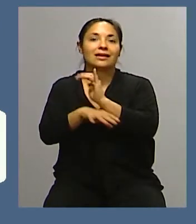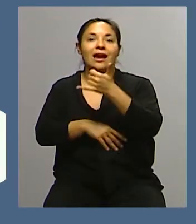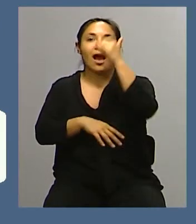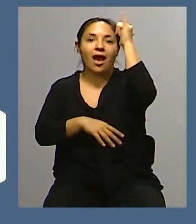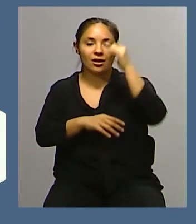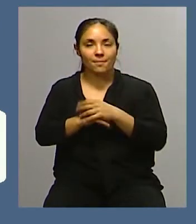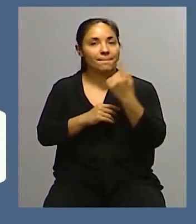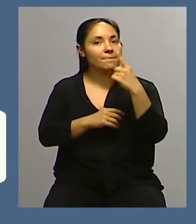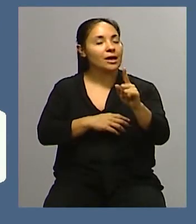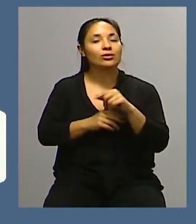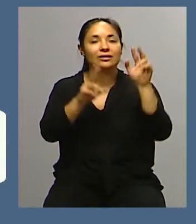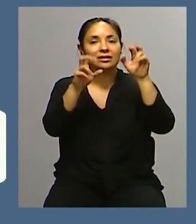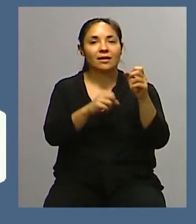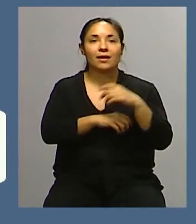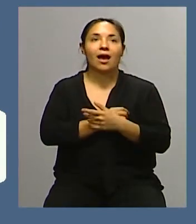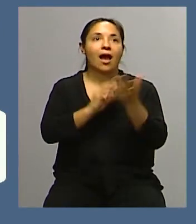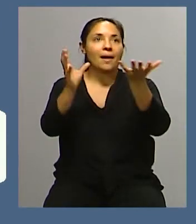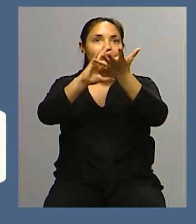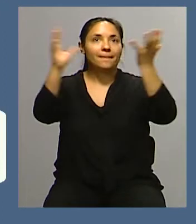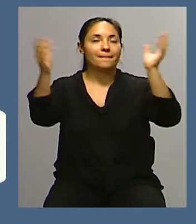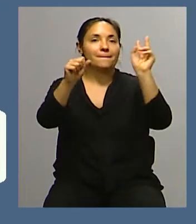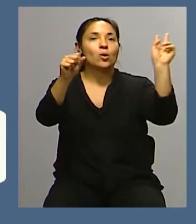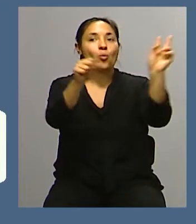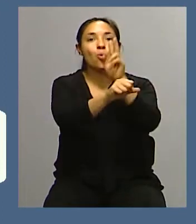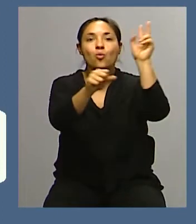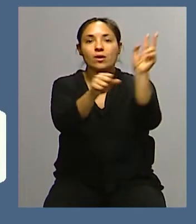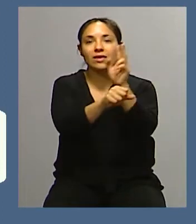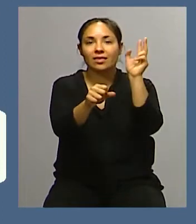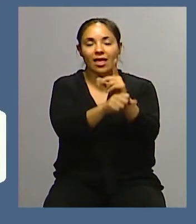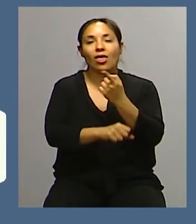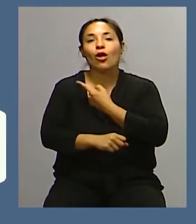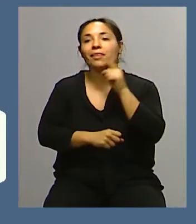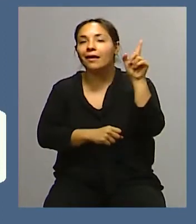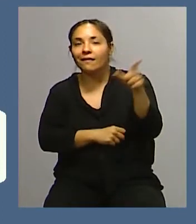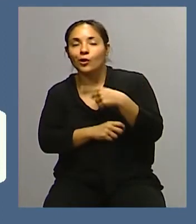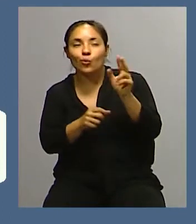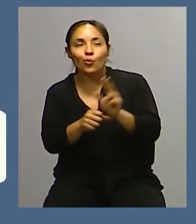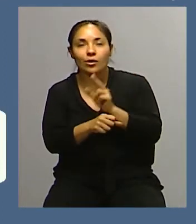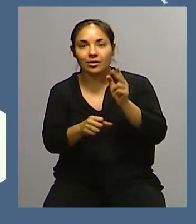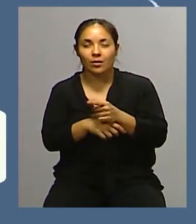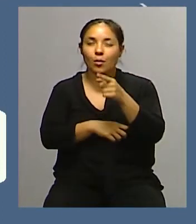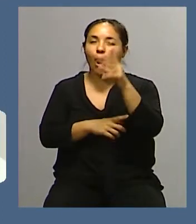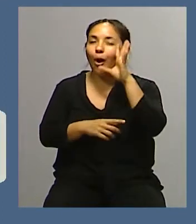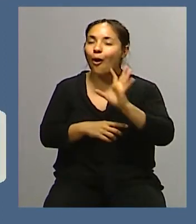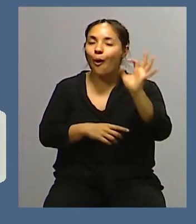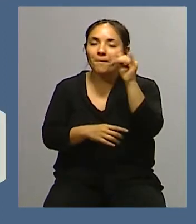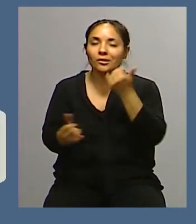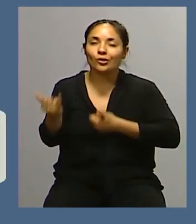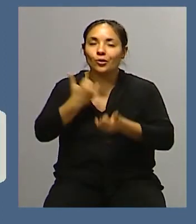no la entendemos a la hora de hablar de debemos cuidar la energía y desde dónde viene la energía? Contanos cuál es tu apreciación de